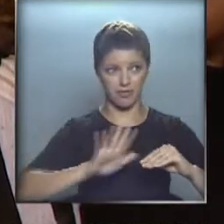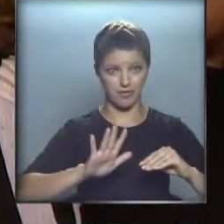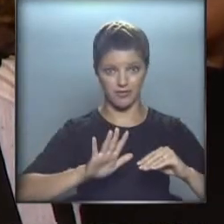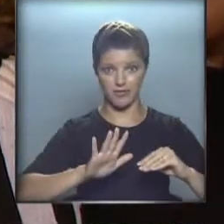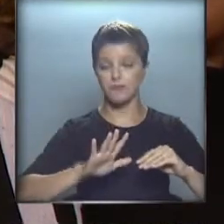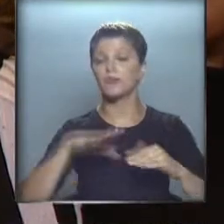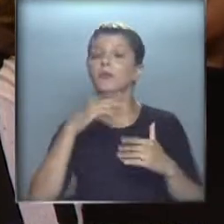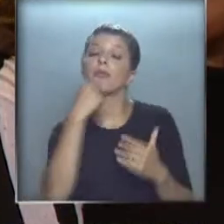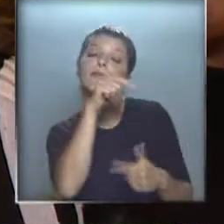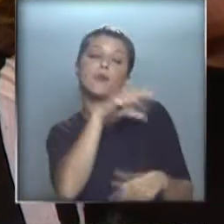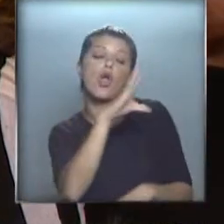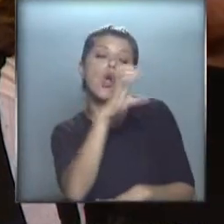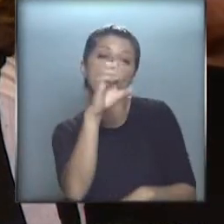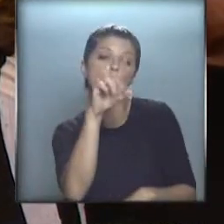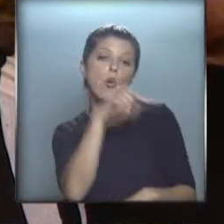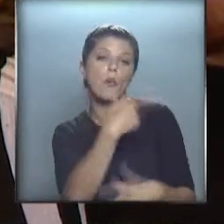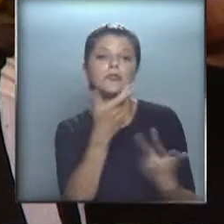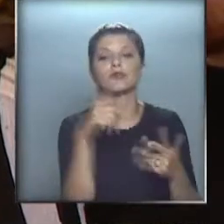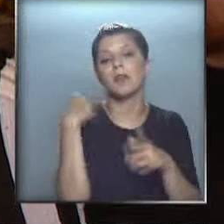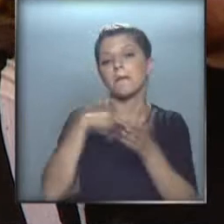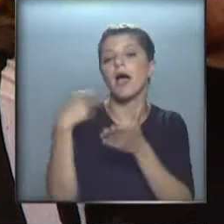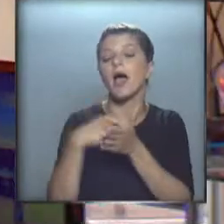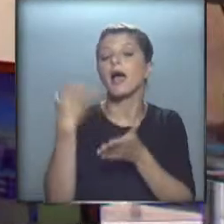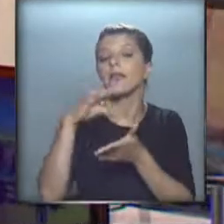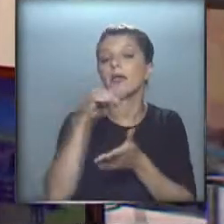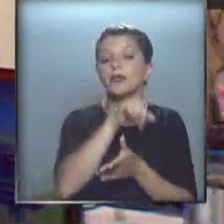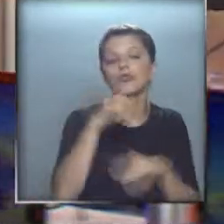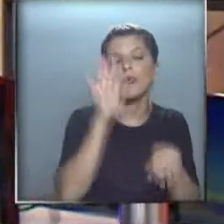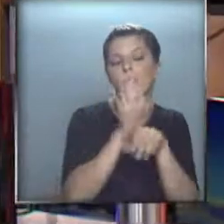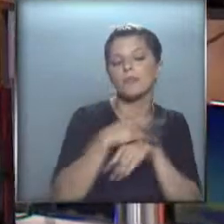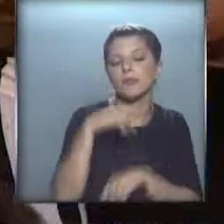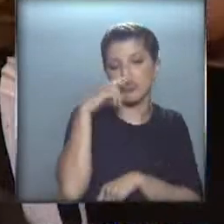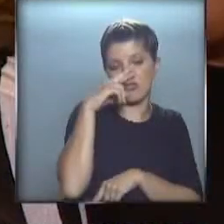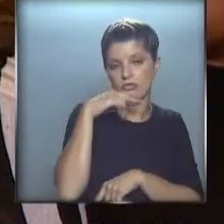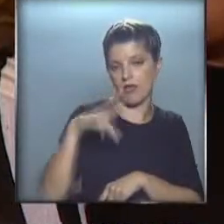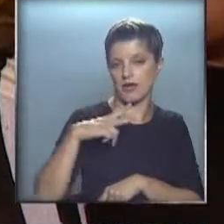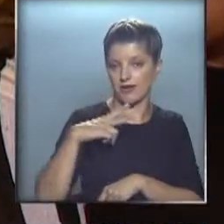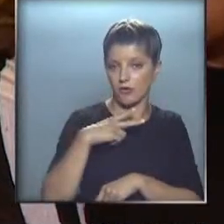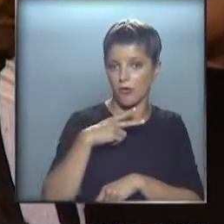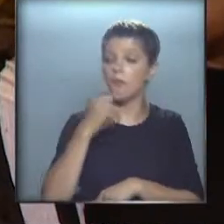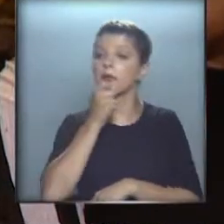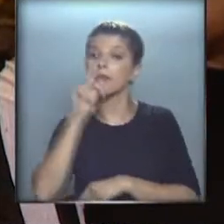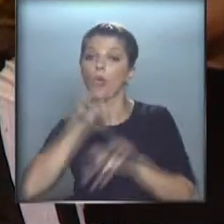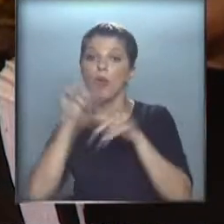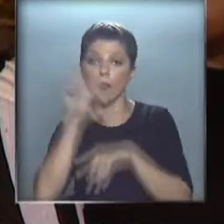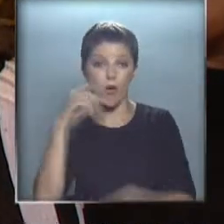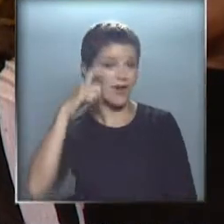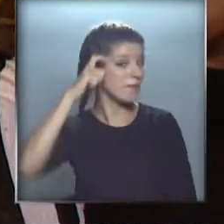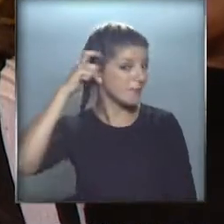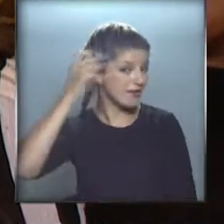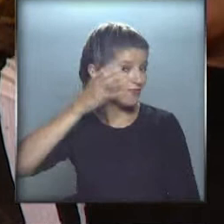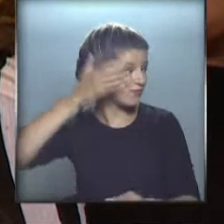que está en un club o tiene que tener unos gastos así. O también por el corte. Algunas chicas que se raspan al costado les